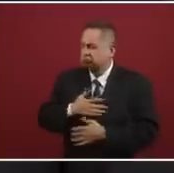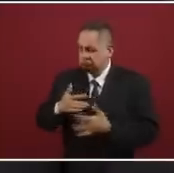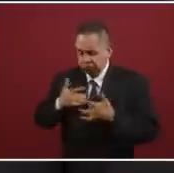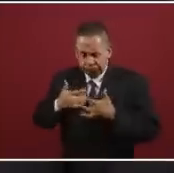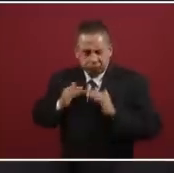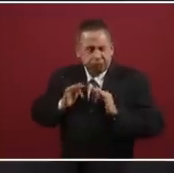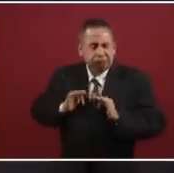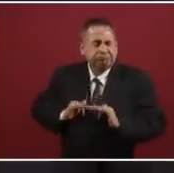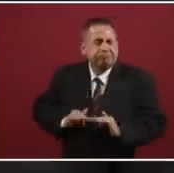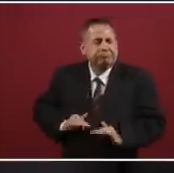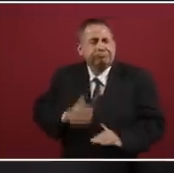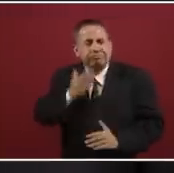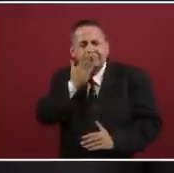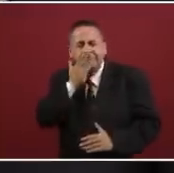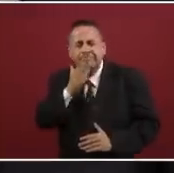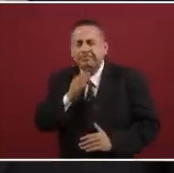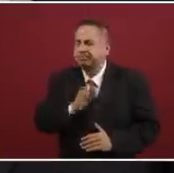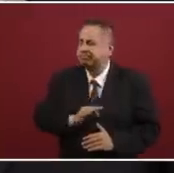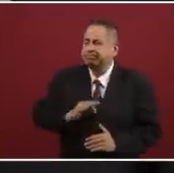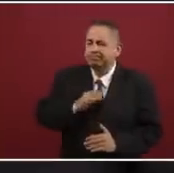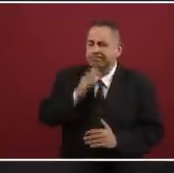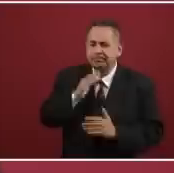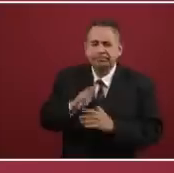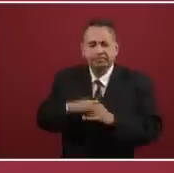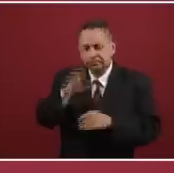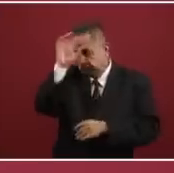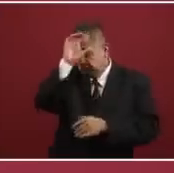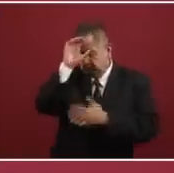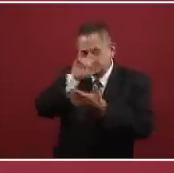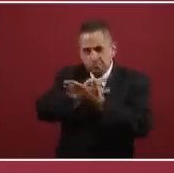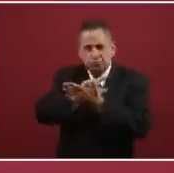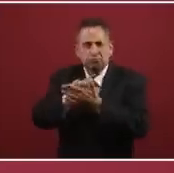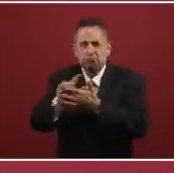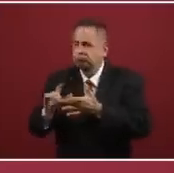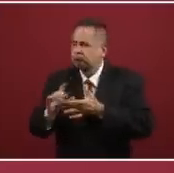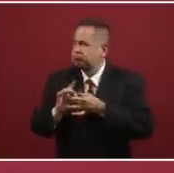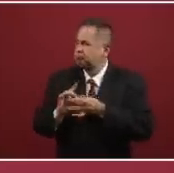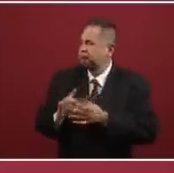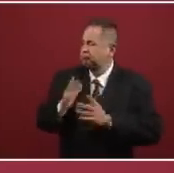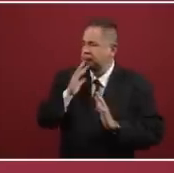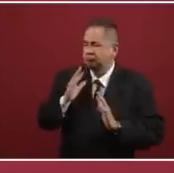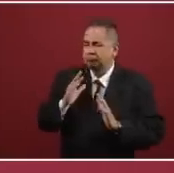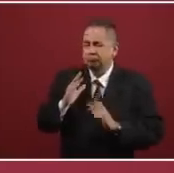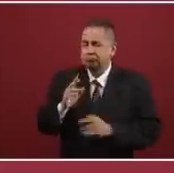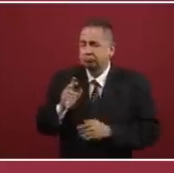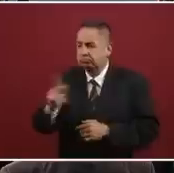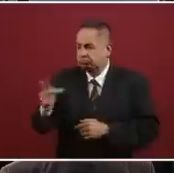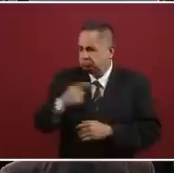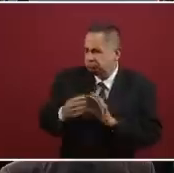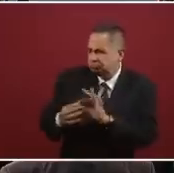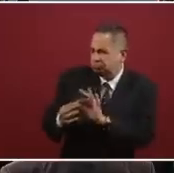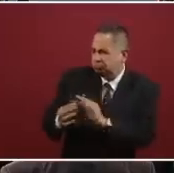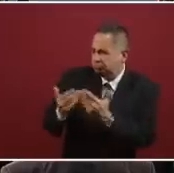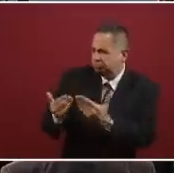mismo, estar bien con nuestra conciencia y estar bien con el prójimo.